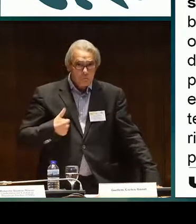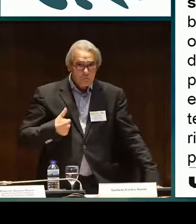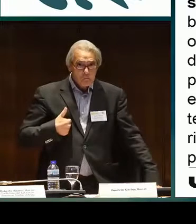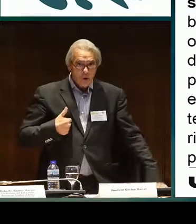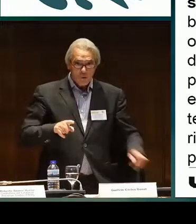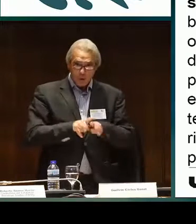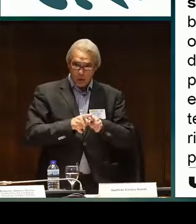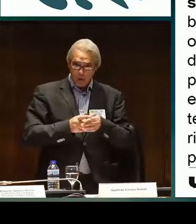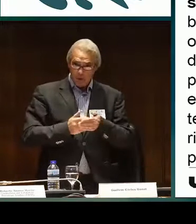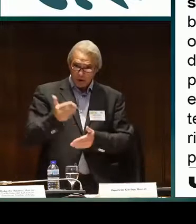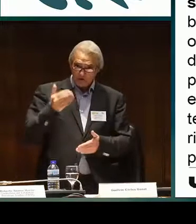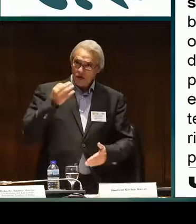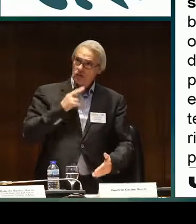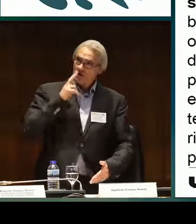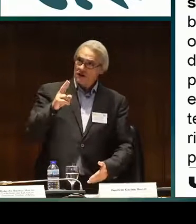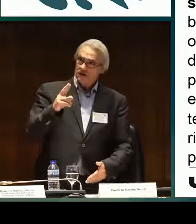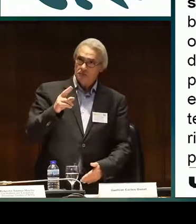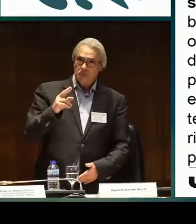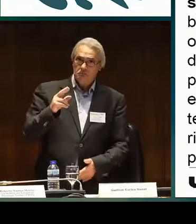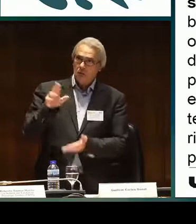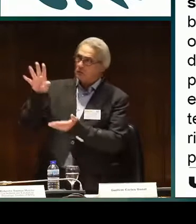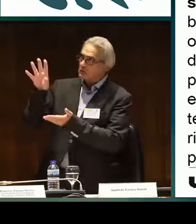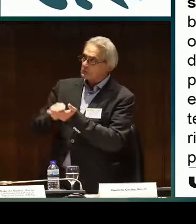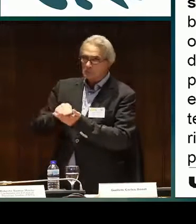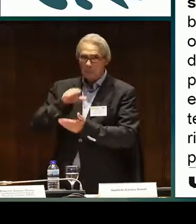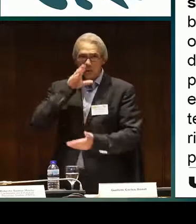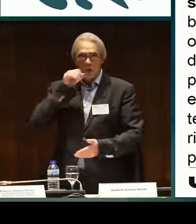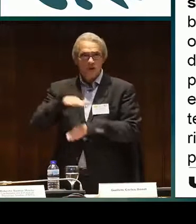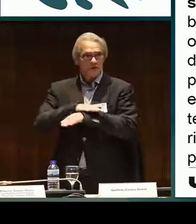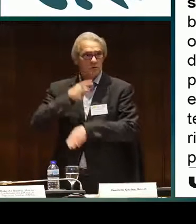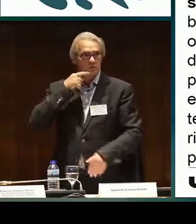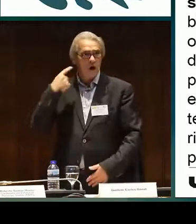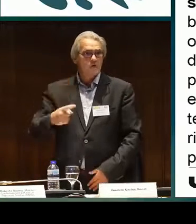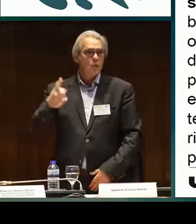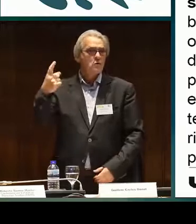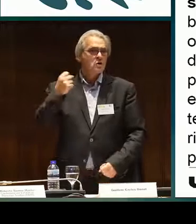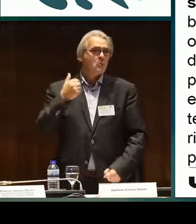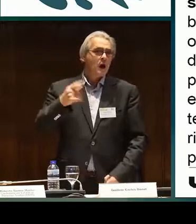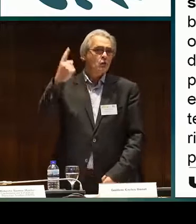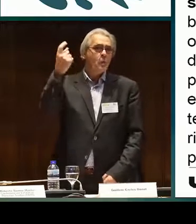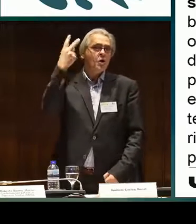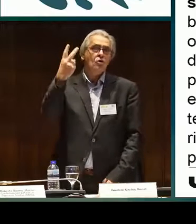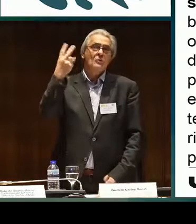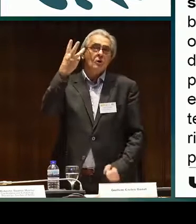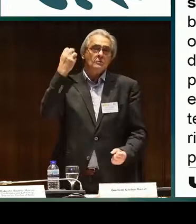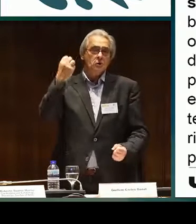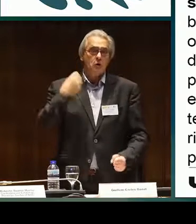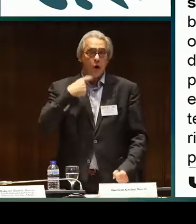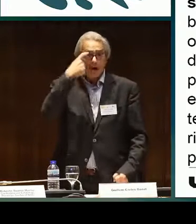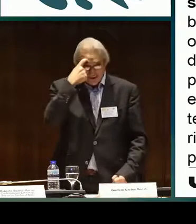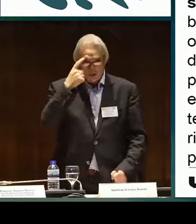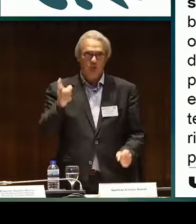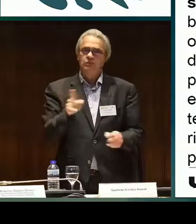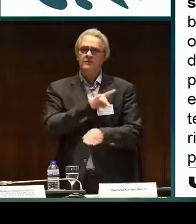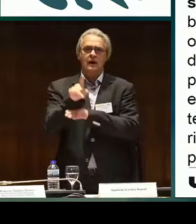canal, porque no hay nada parecido en España. Como periodista, debo